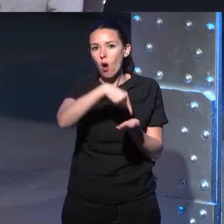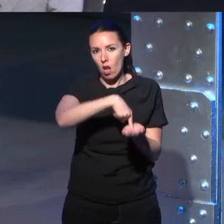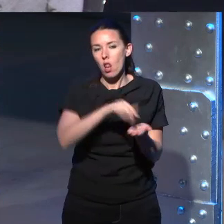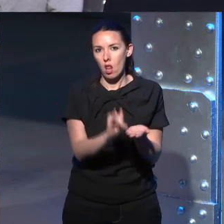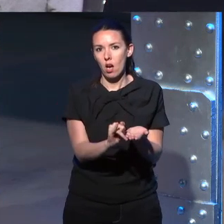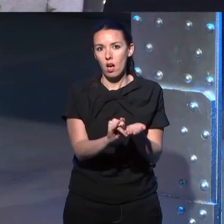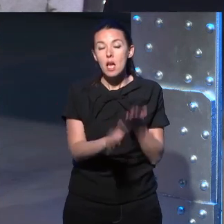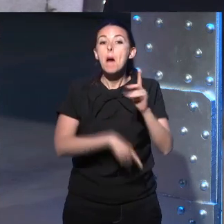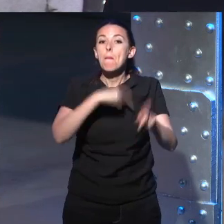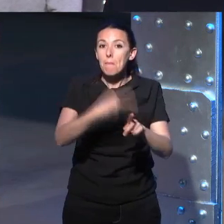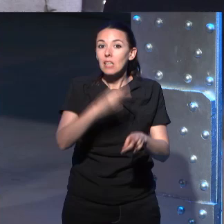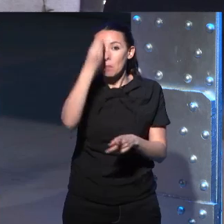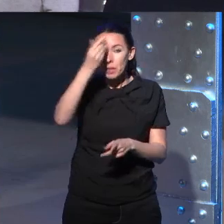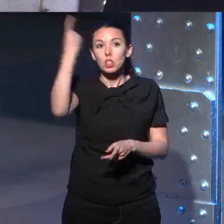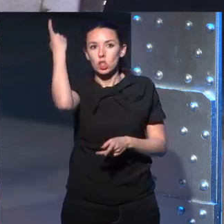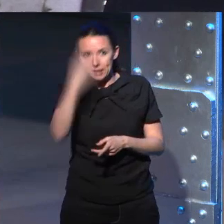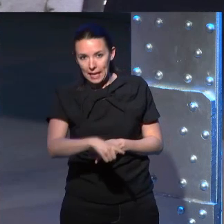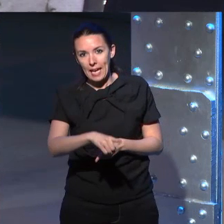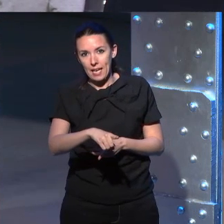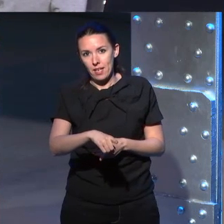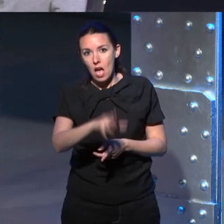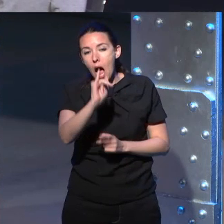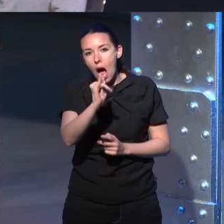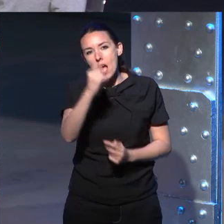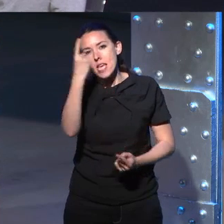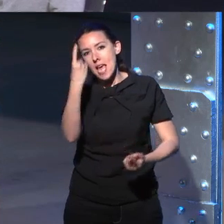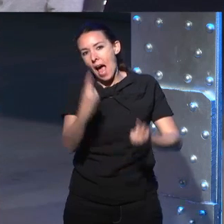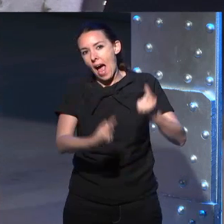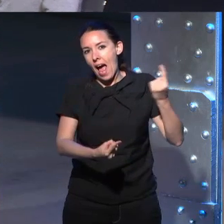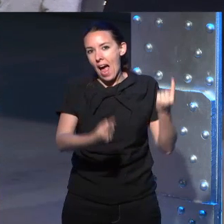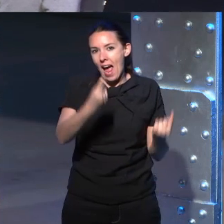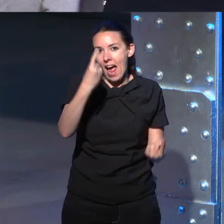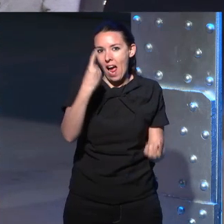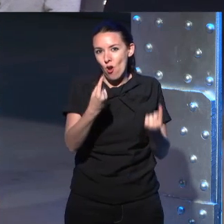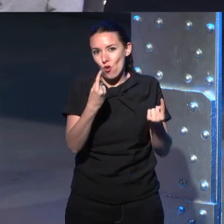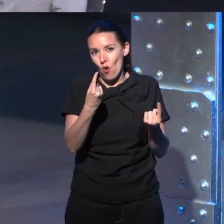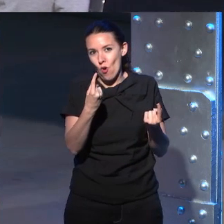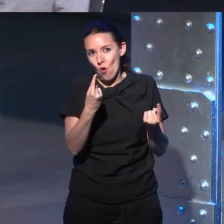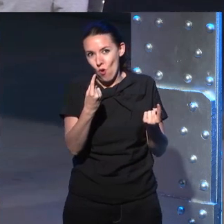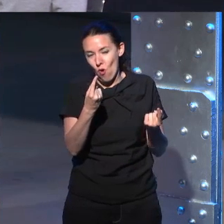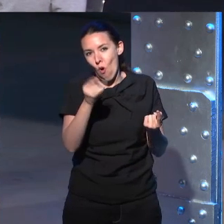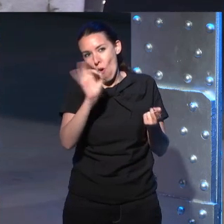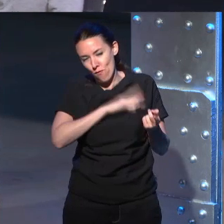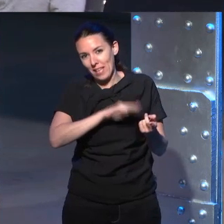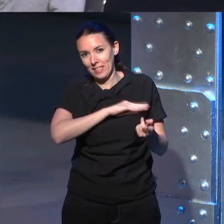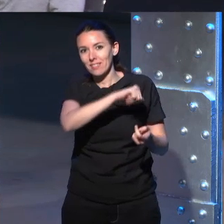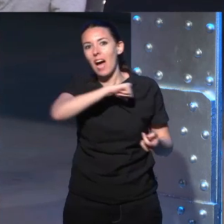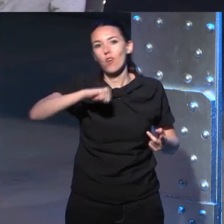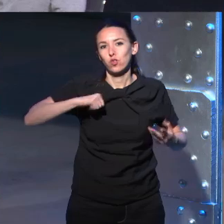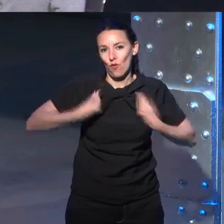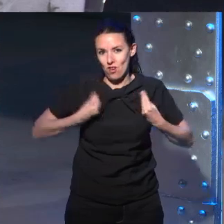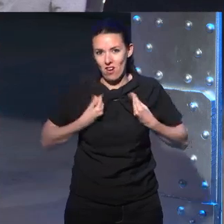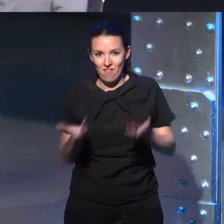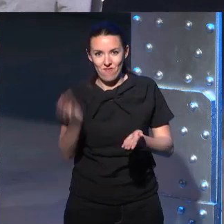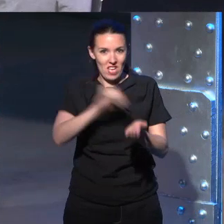Y además de que yo creo y sé y me consta que hay algunas gotas o algunos litros de autobiografía en todo